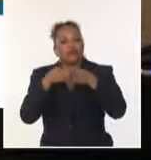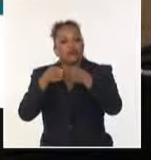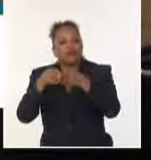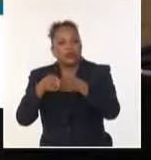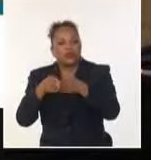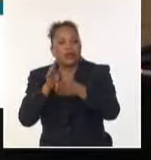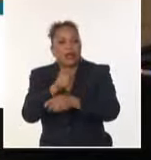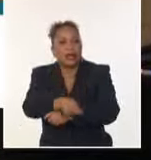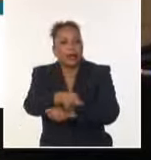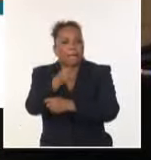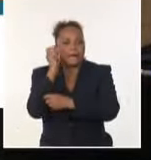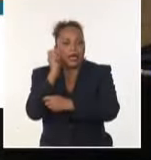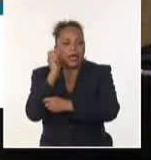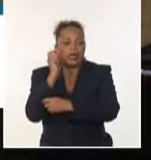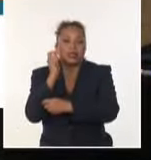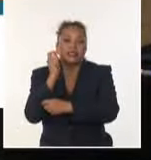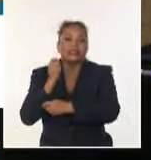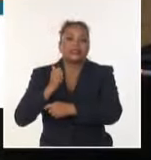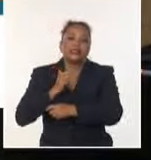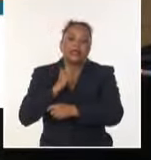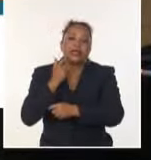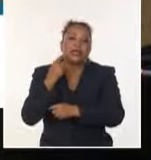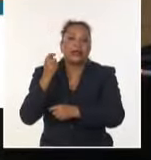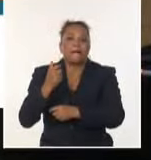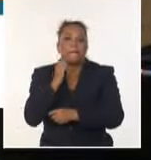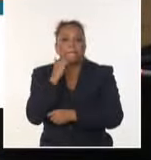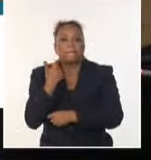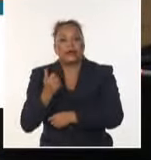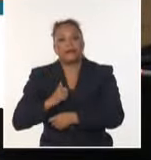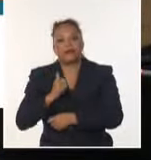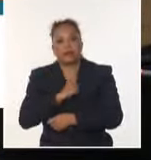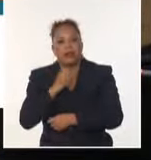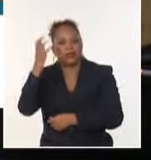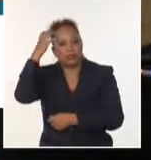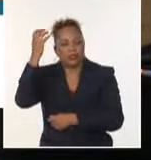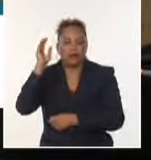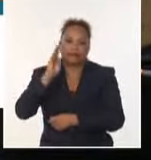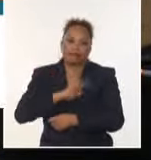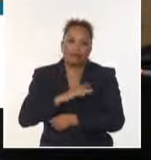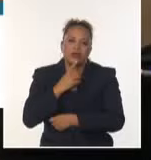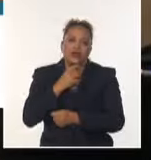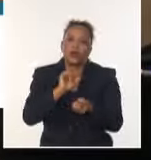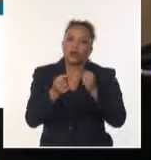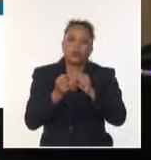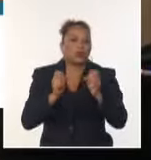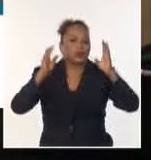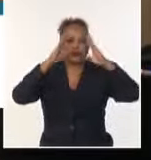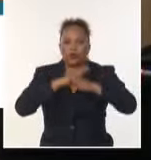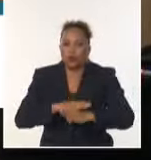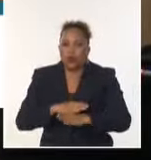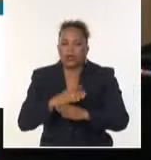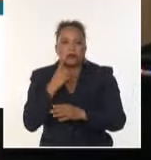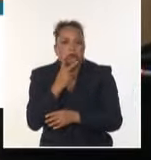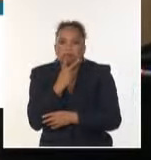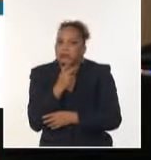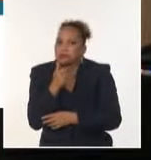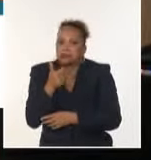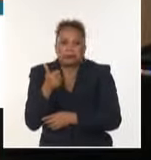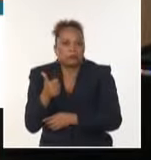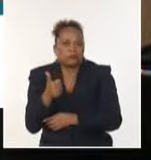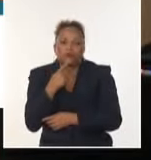pesqueras no privadas que estatales y hoy no la controlamos, tampoco la atendemos, no atendemos a sus